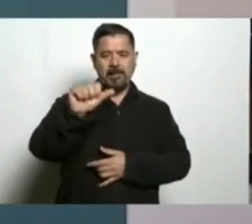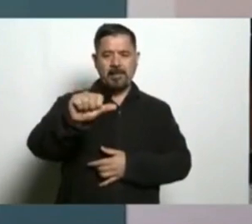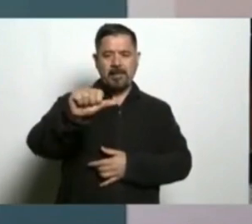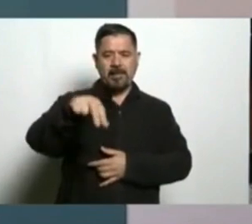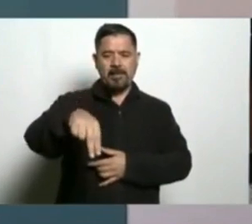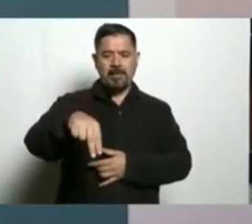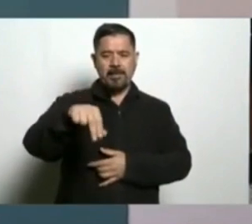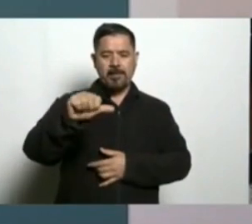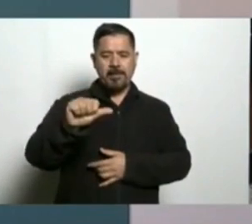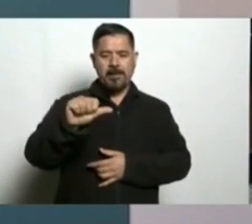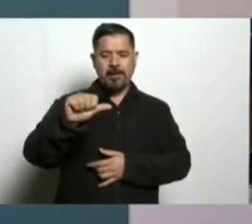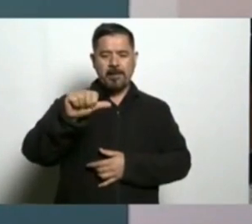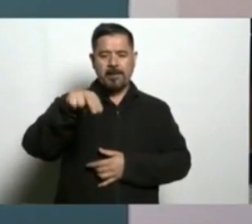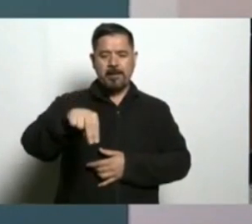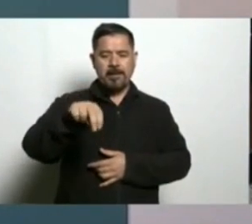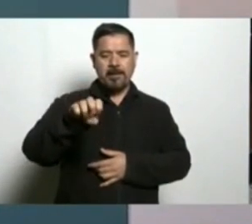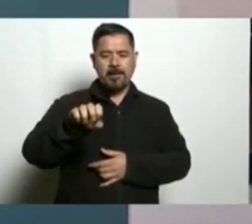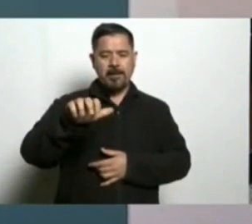que